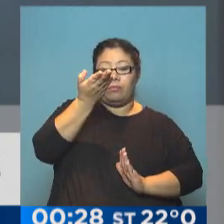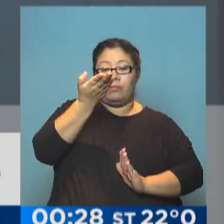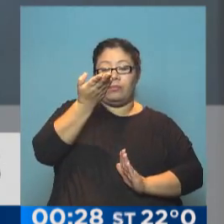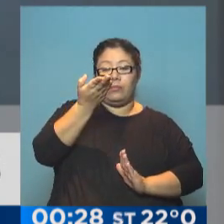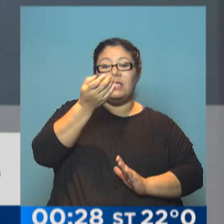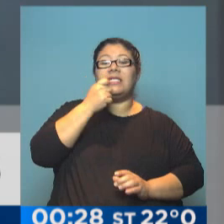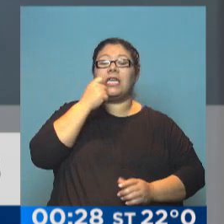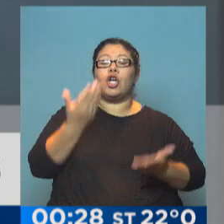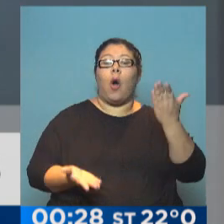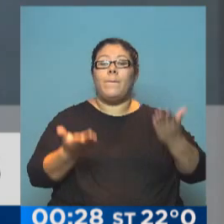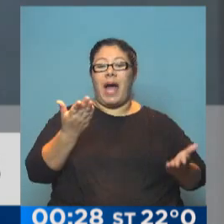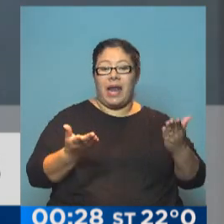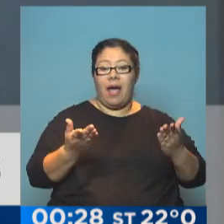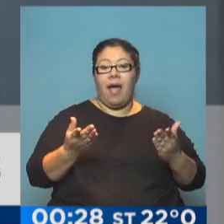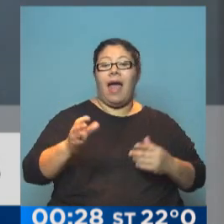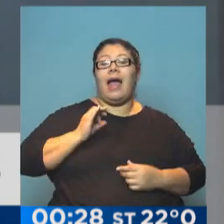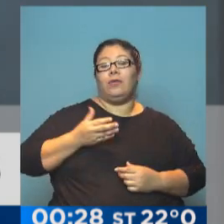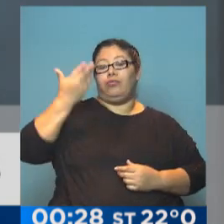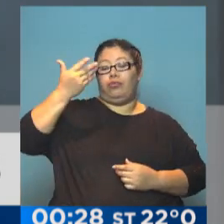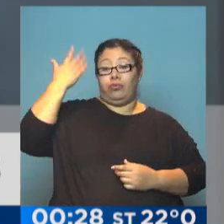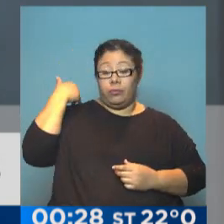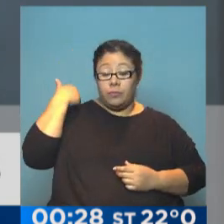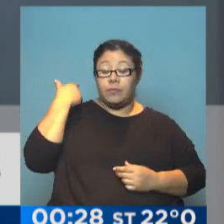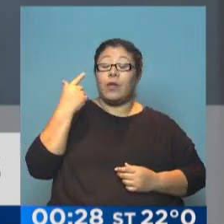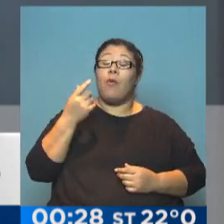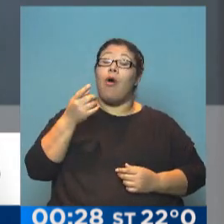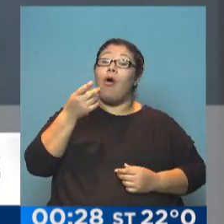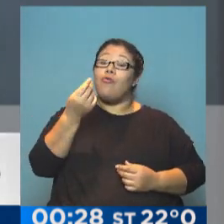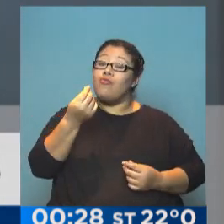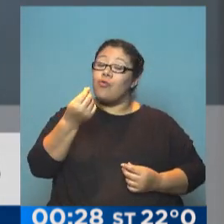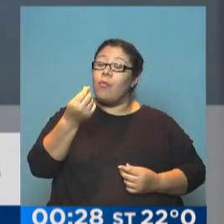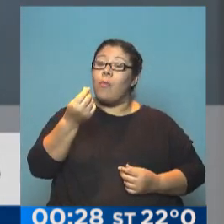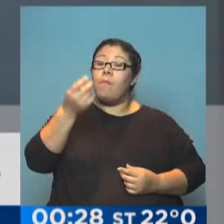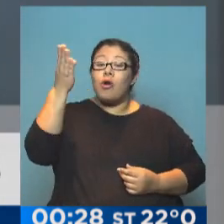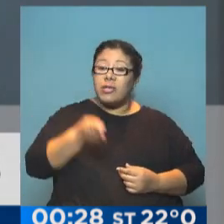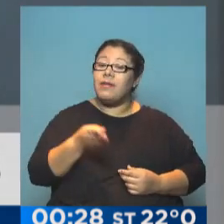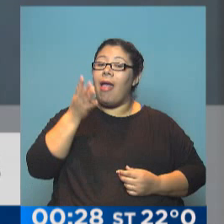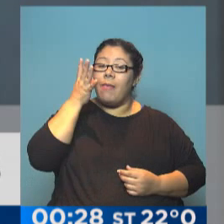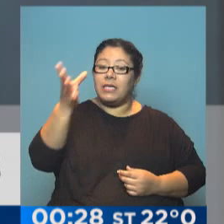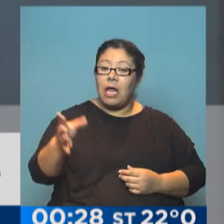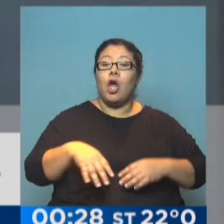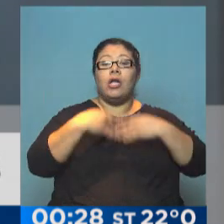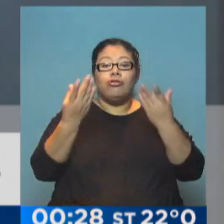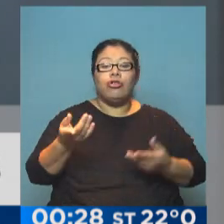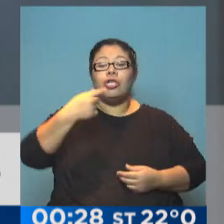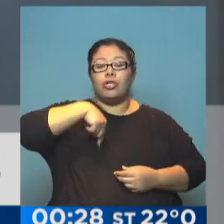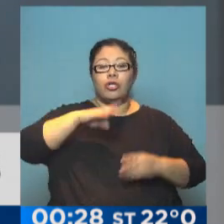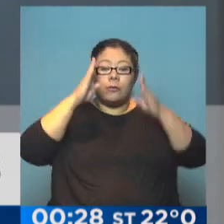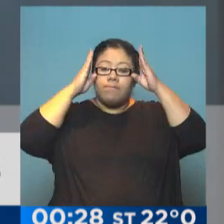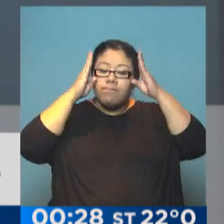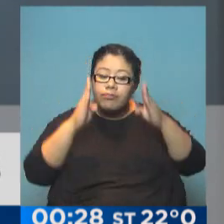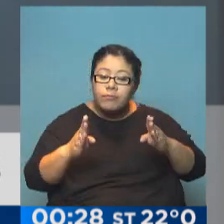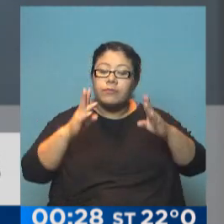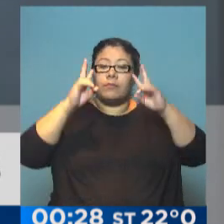años. Es un número importante y como tal vamos a focalizar, vamos a